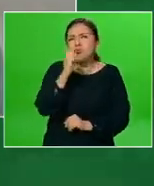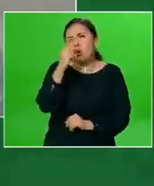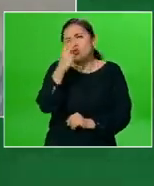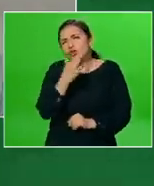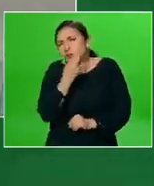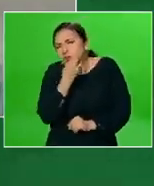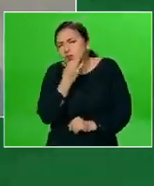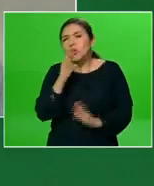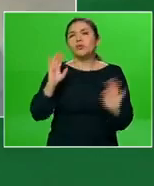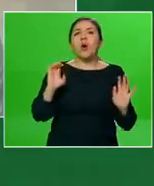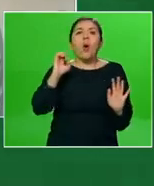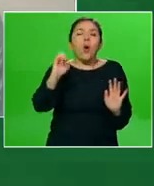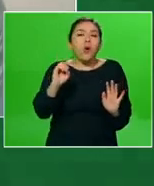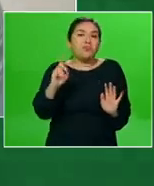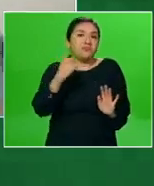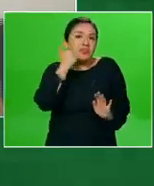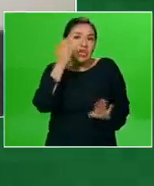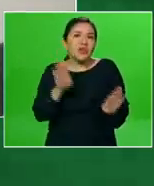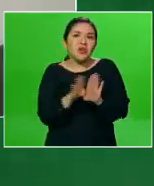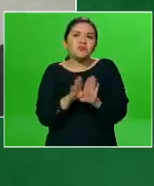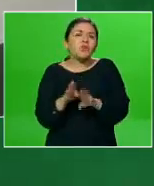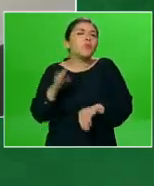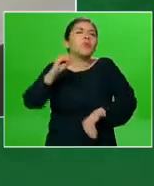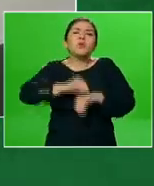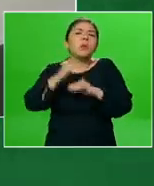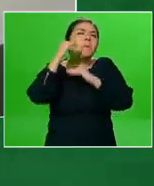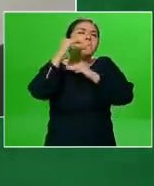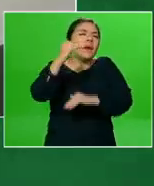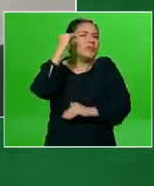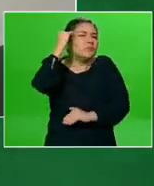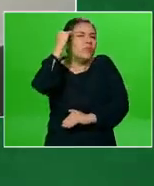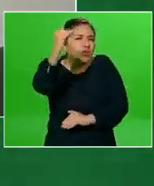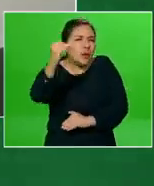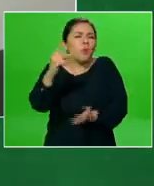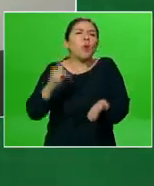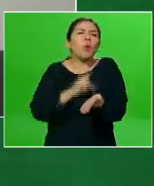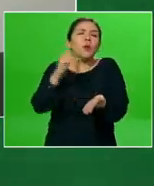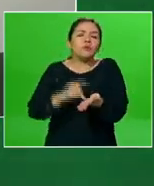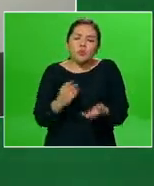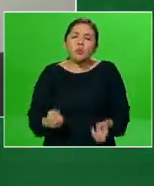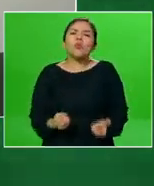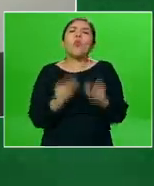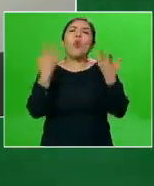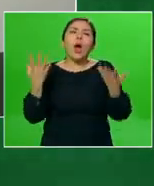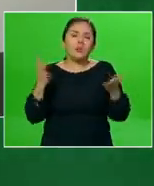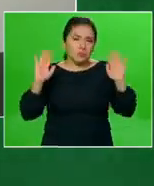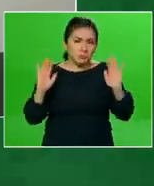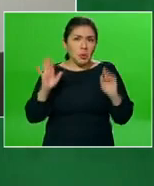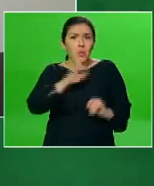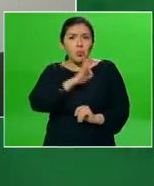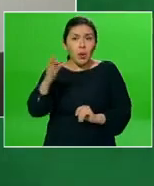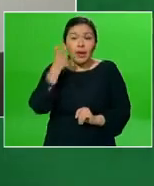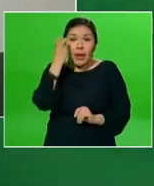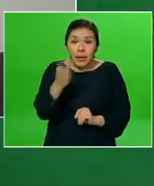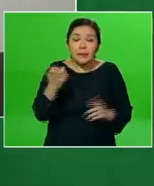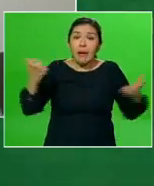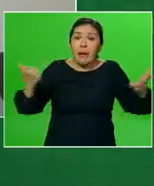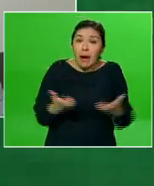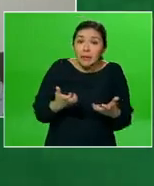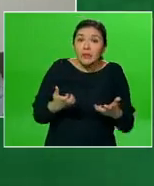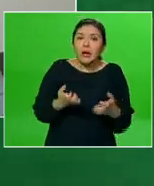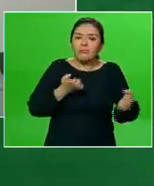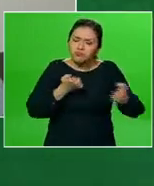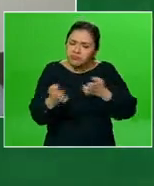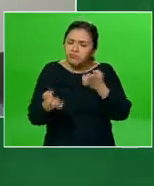si quieren asignar un número y lo llamamos repeticiones ponemos realizado eso y eso nos va a